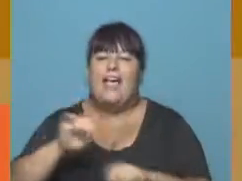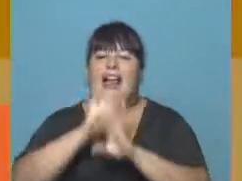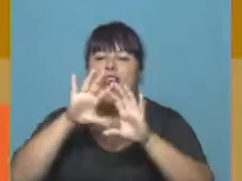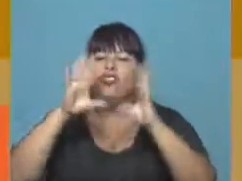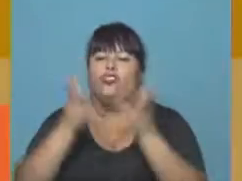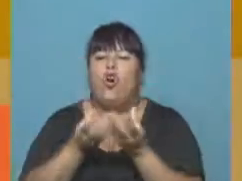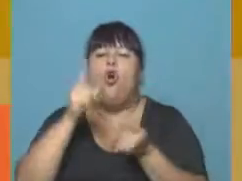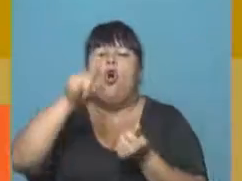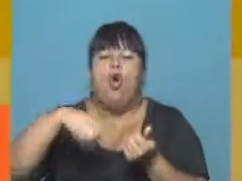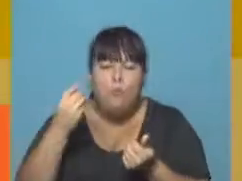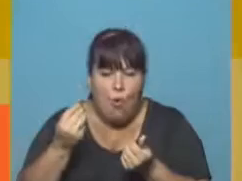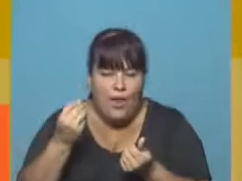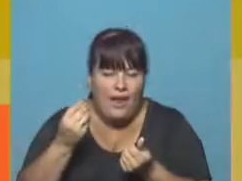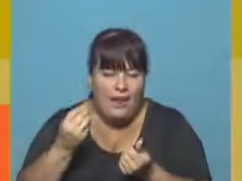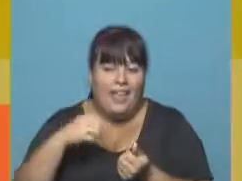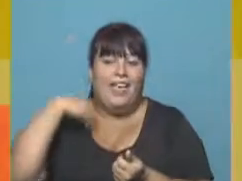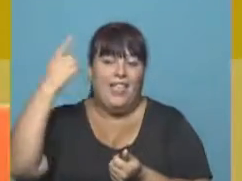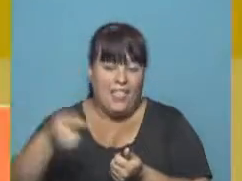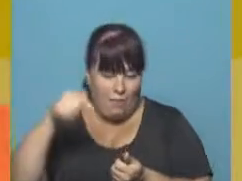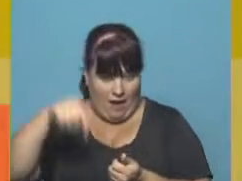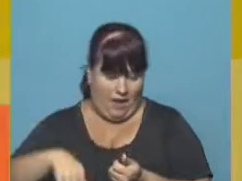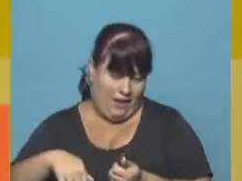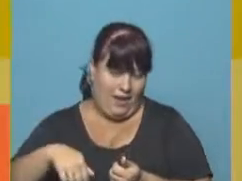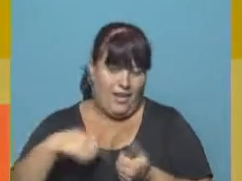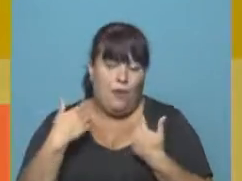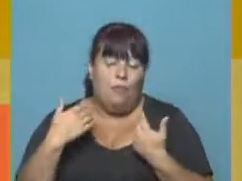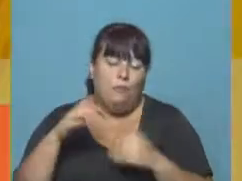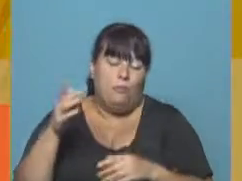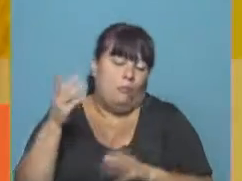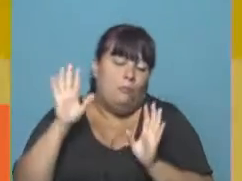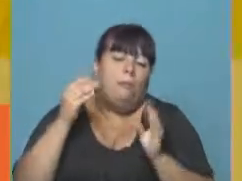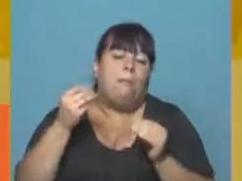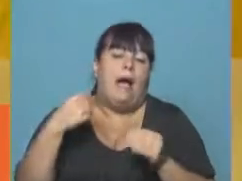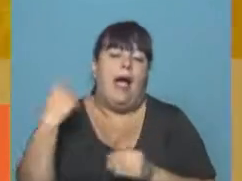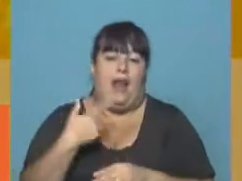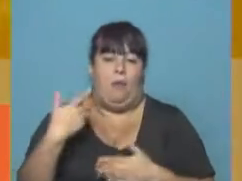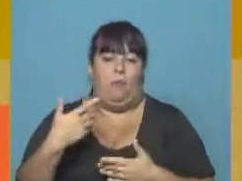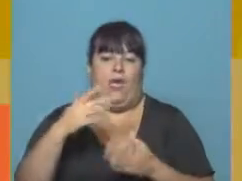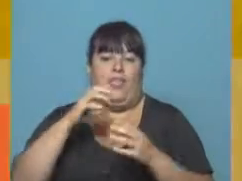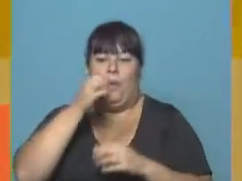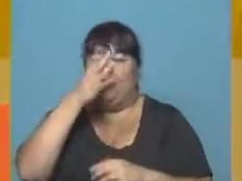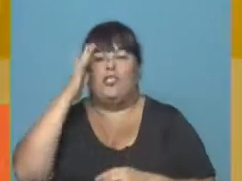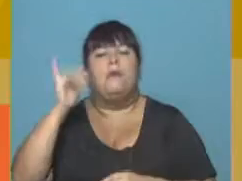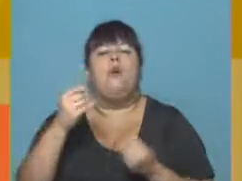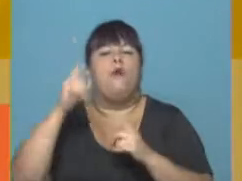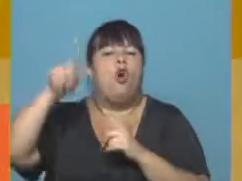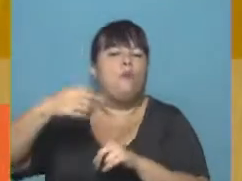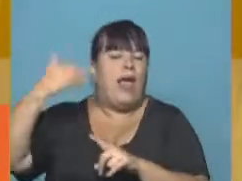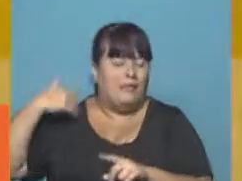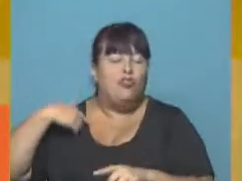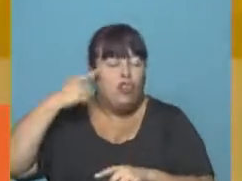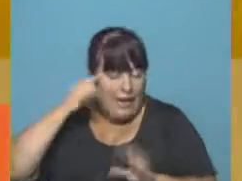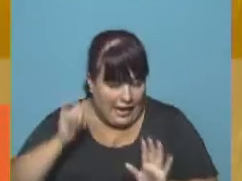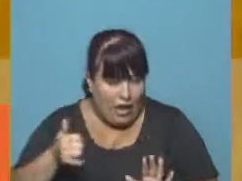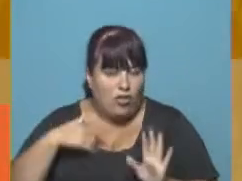conjunto de los factores que han llevado a cabo la posibilidad para que tengamos esa tragedia del 24 de marzo. Entonces yo sí creo,